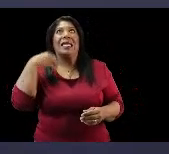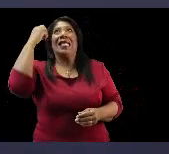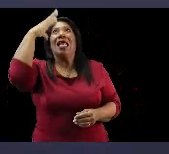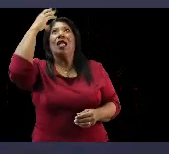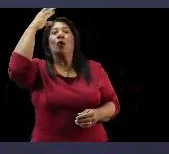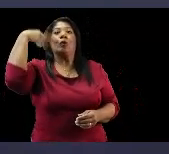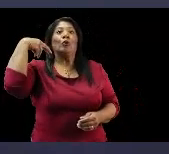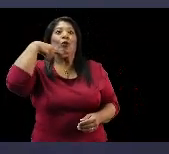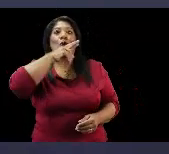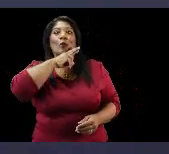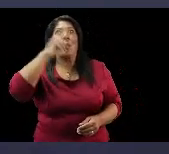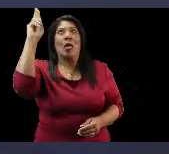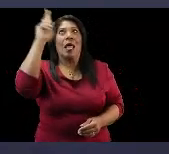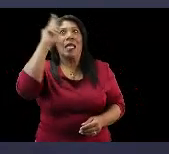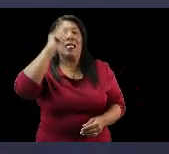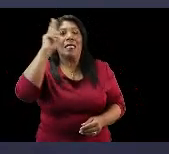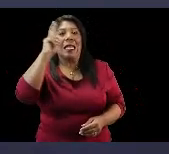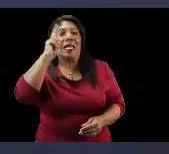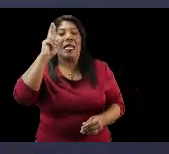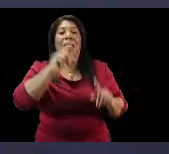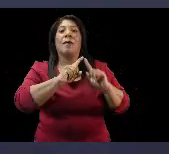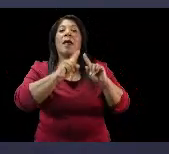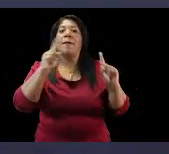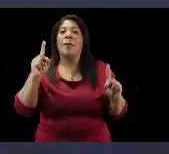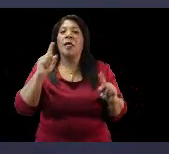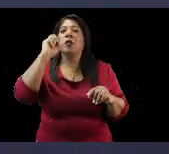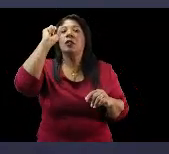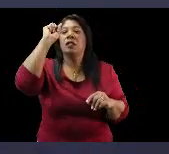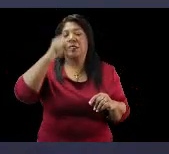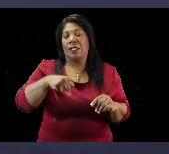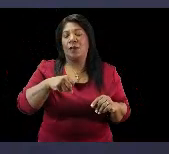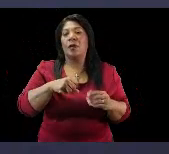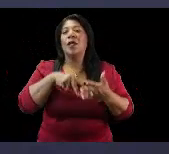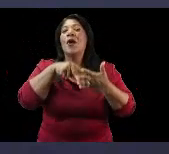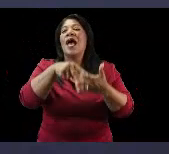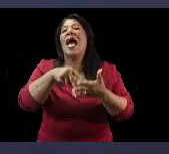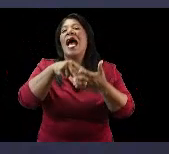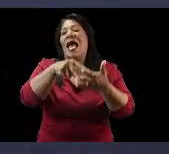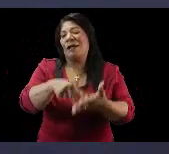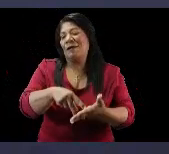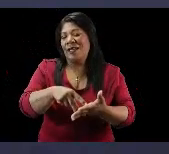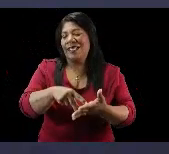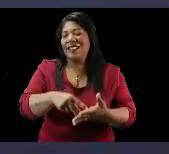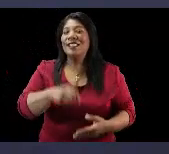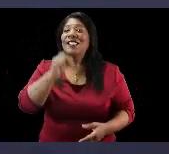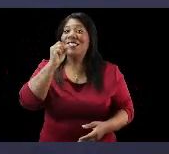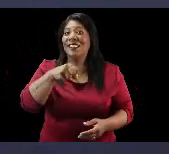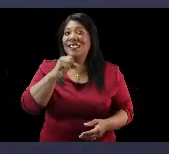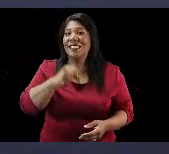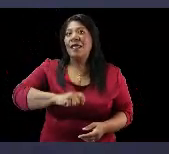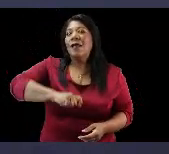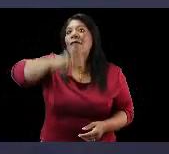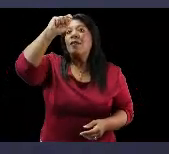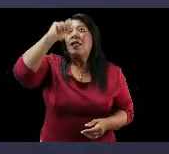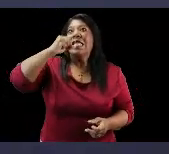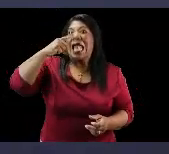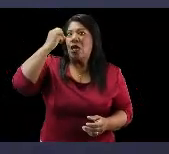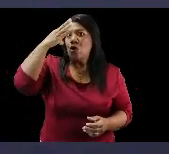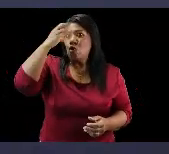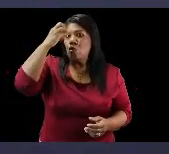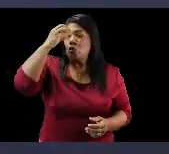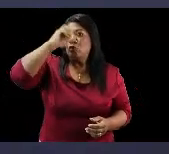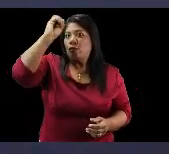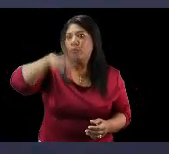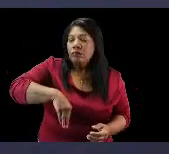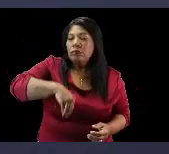en los edificios todavía las alertas luminosas, pero estamos en esos avances. Pero el flasheo y prender y